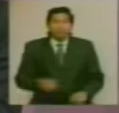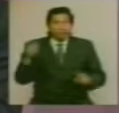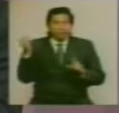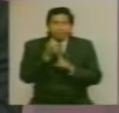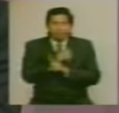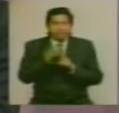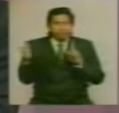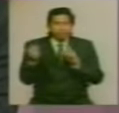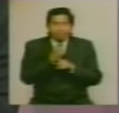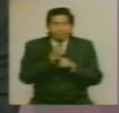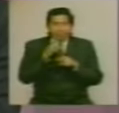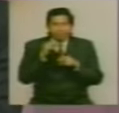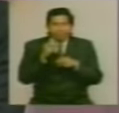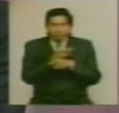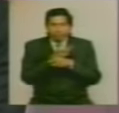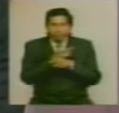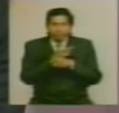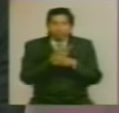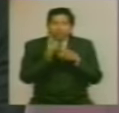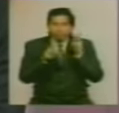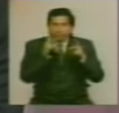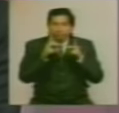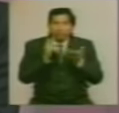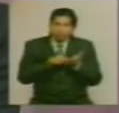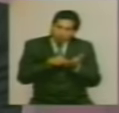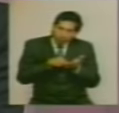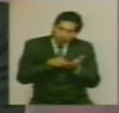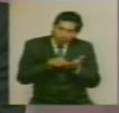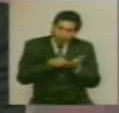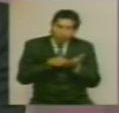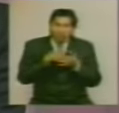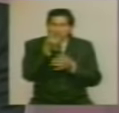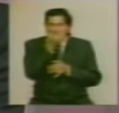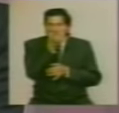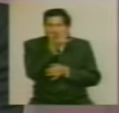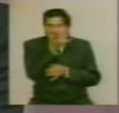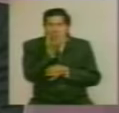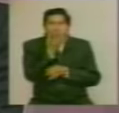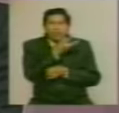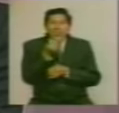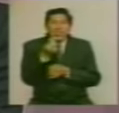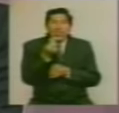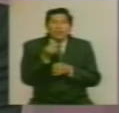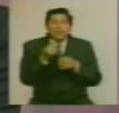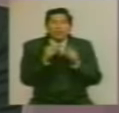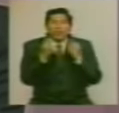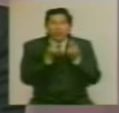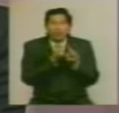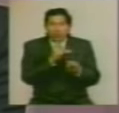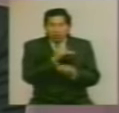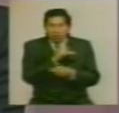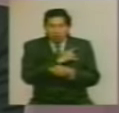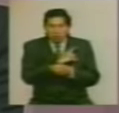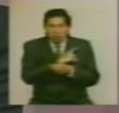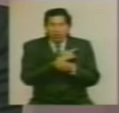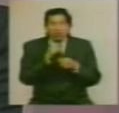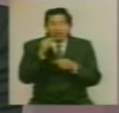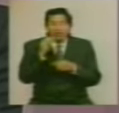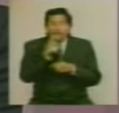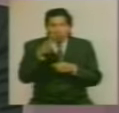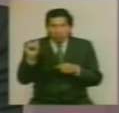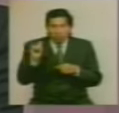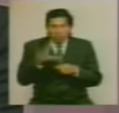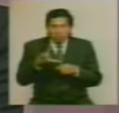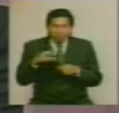o sea la inseguridad ciudadana y a esto súmele narcotráfico porque la piel viene en cochabamba se incautó